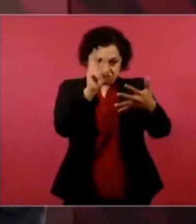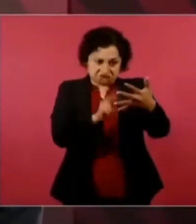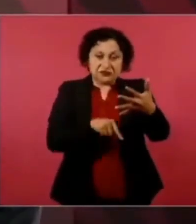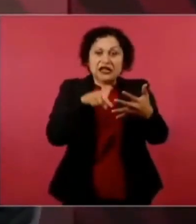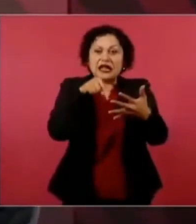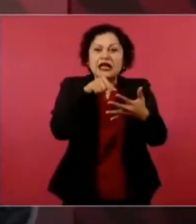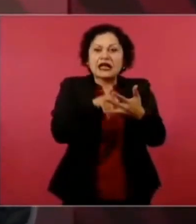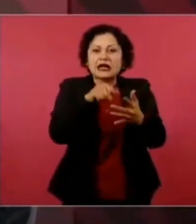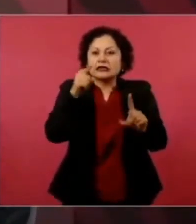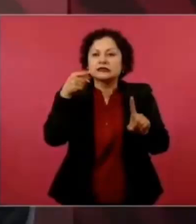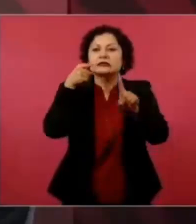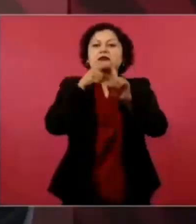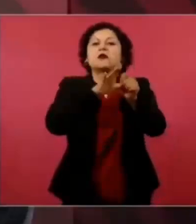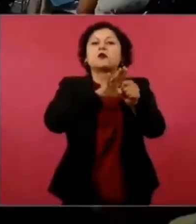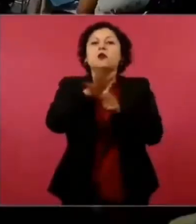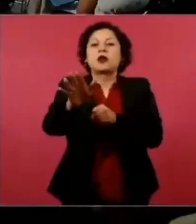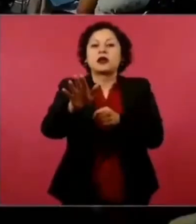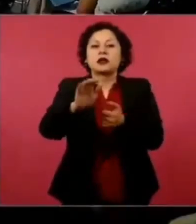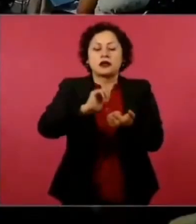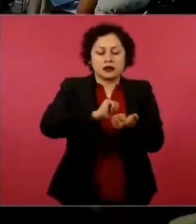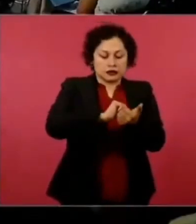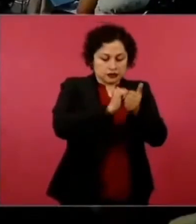de la industria eléctrica,